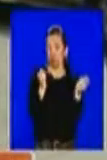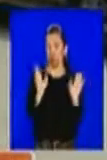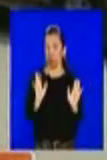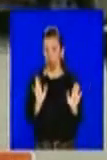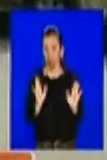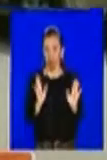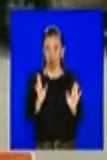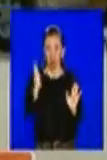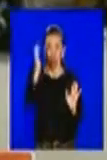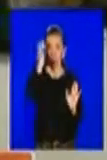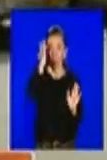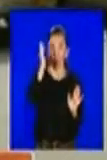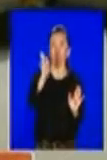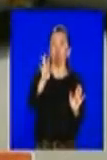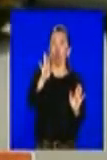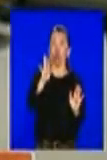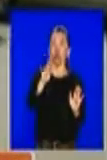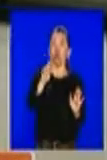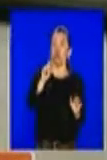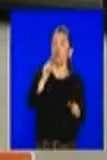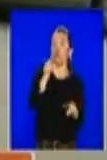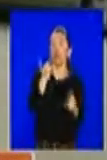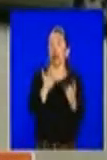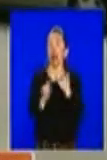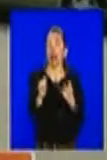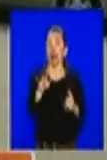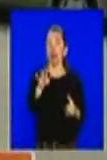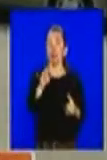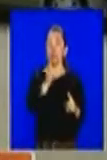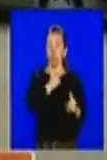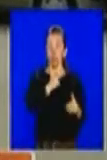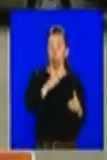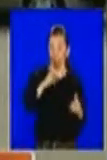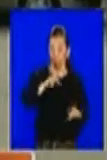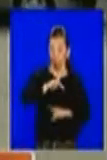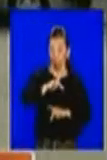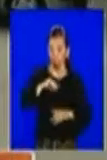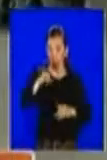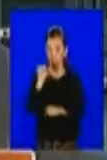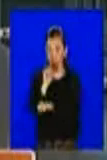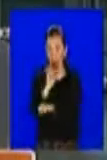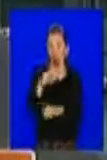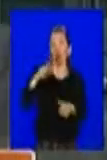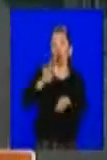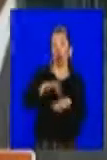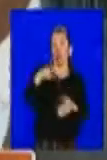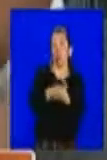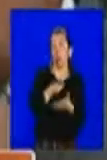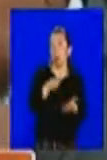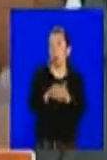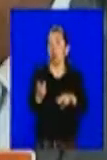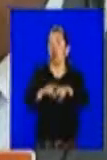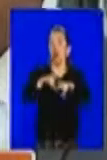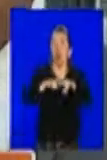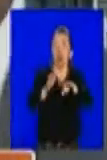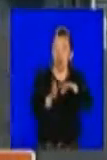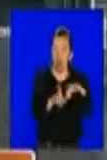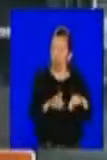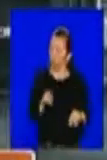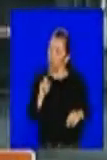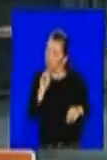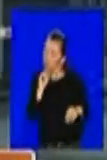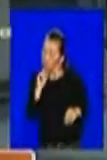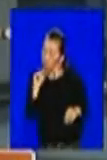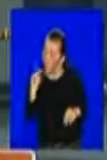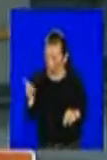los propietarios de los vehículos para que financien sistemas de transporte como la propuesta que trae el gobierno nacional. Representante, yo le voy a pedir que hagamos un ejercicio,